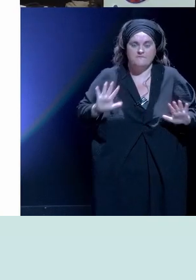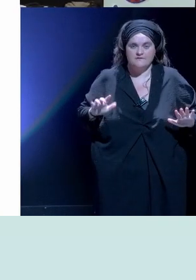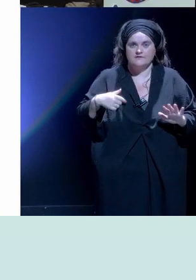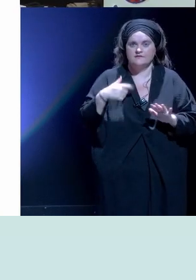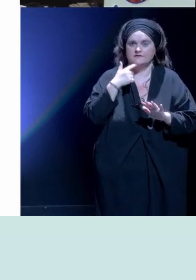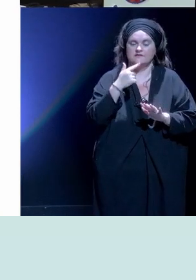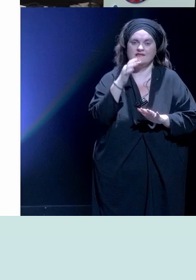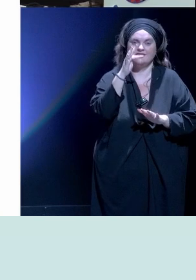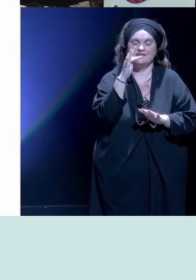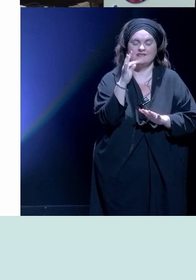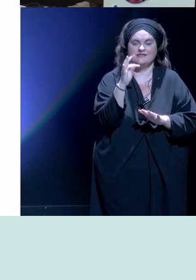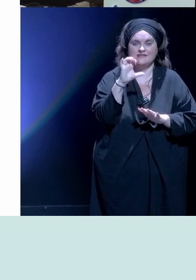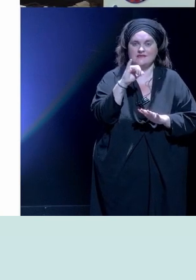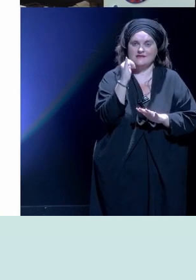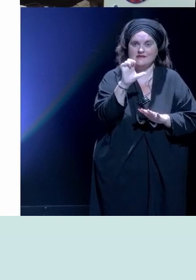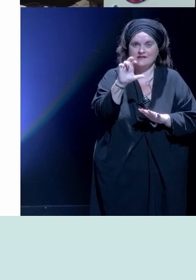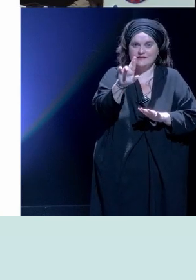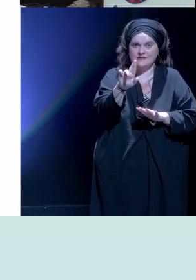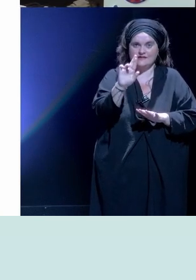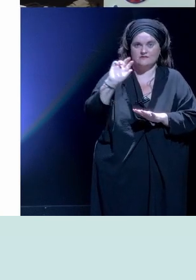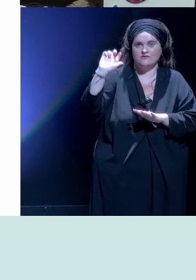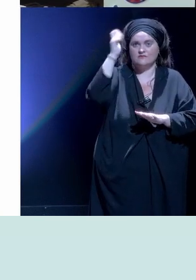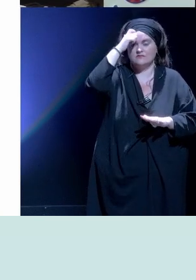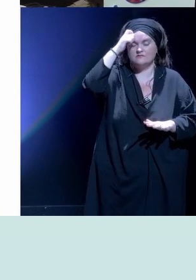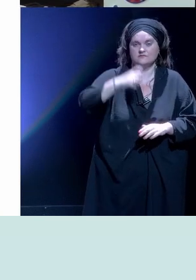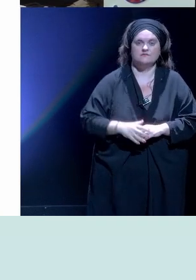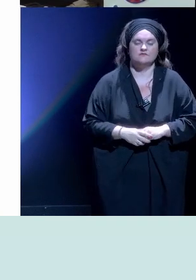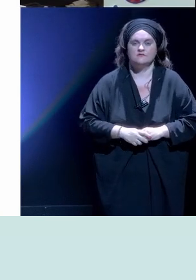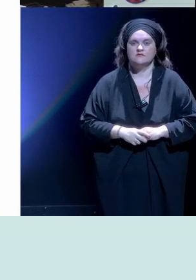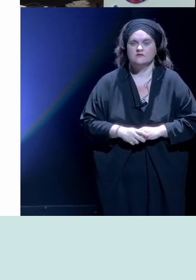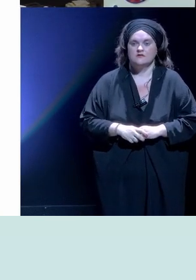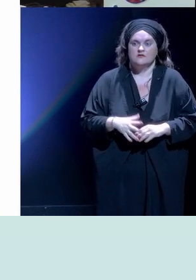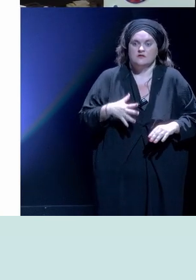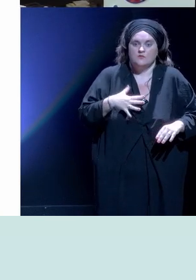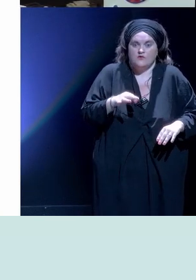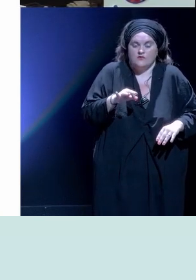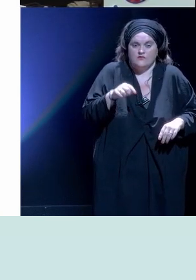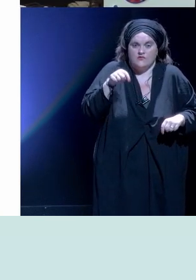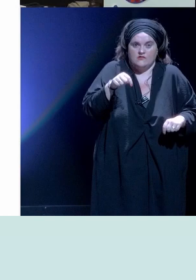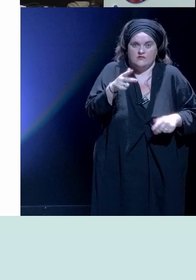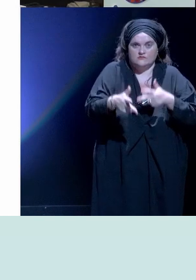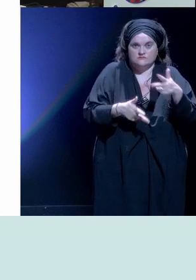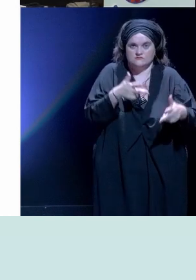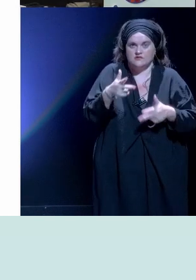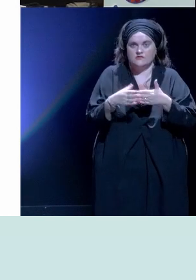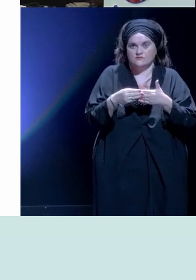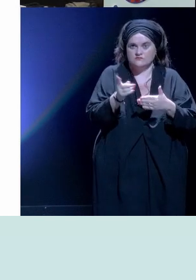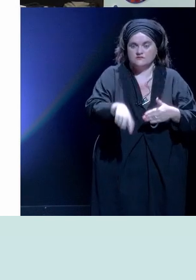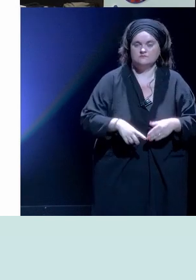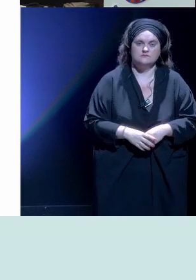término que se utiliza ampliamente y supongo que es muy probable que también en Euskadi se utilice.